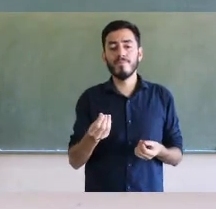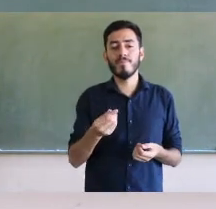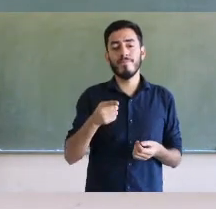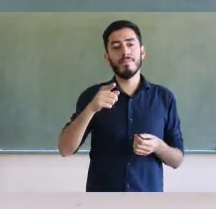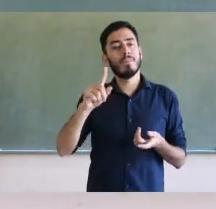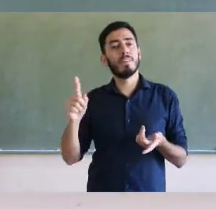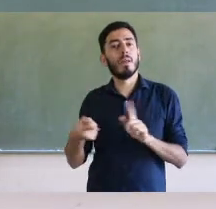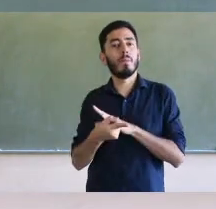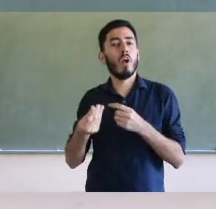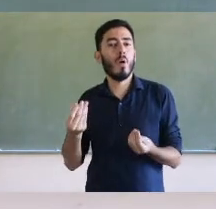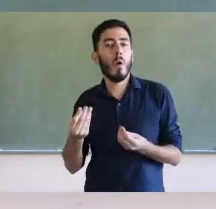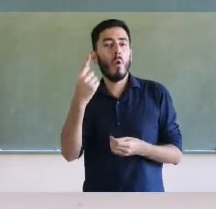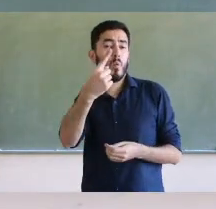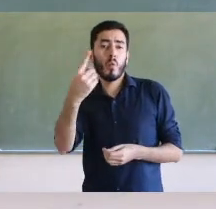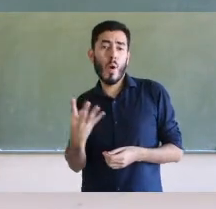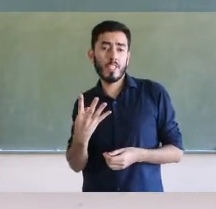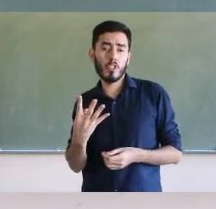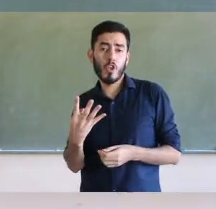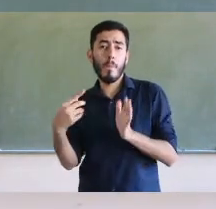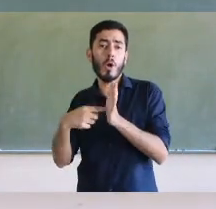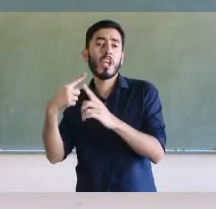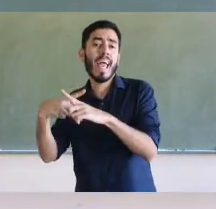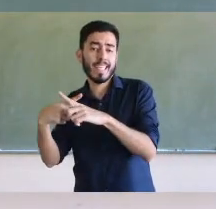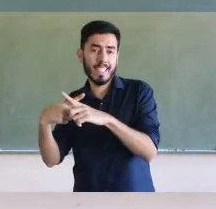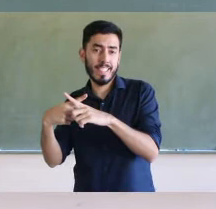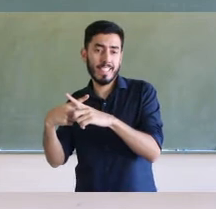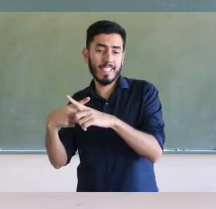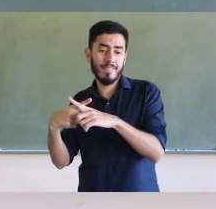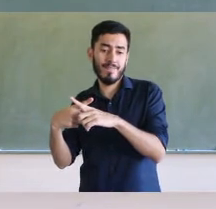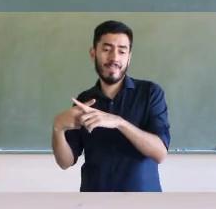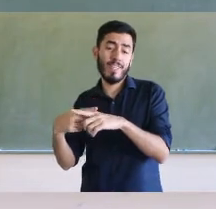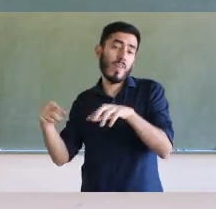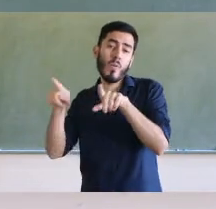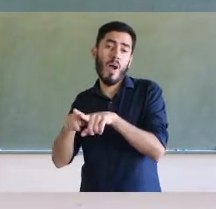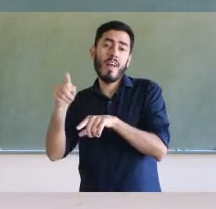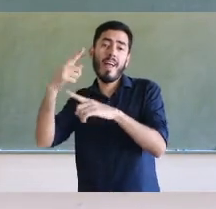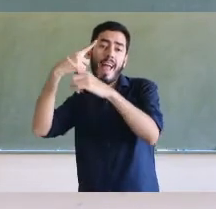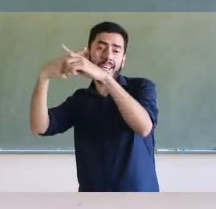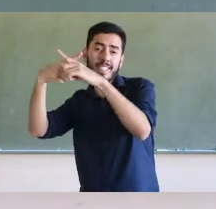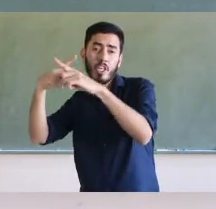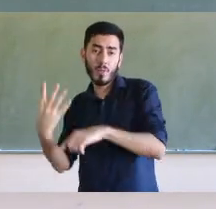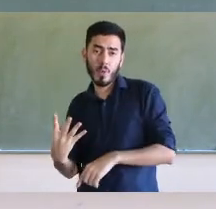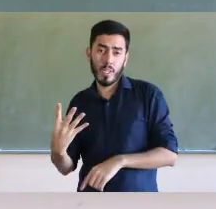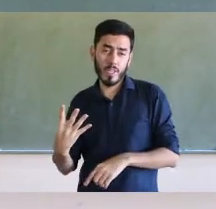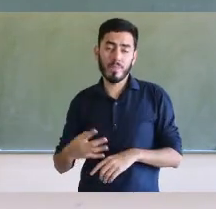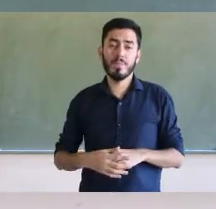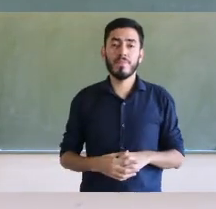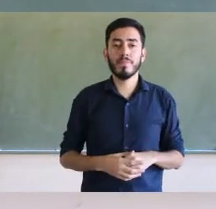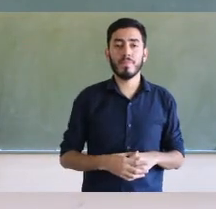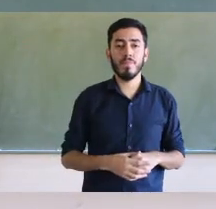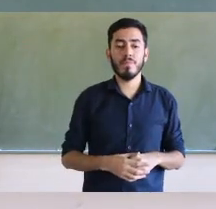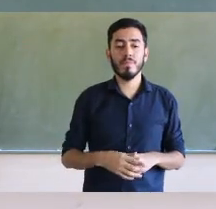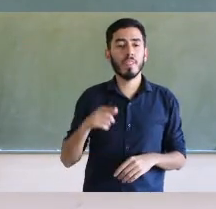queda escrito como 1 cuarto por X, ¿sí? Que es lo mismo decir X sobre 4. Ahora lo que vamos a hacer es ver